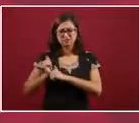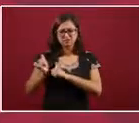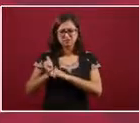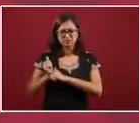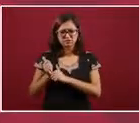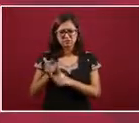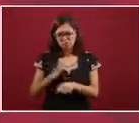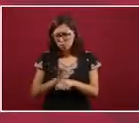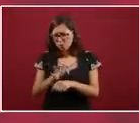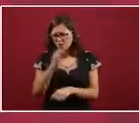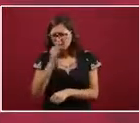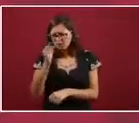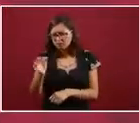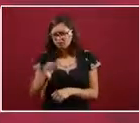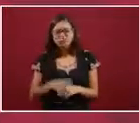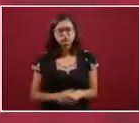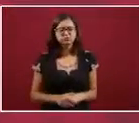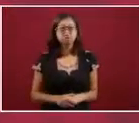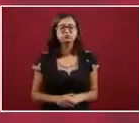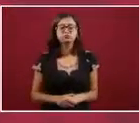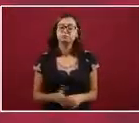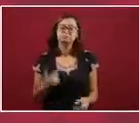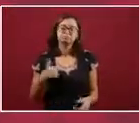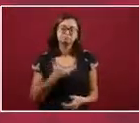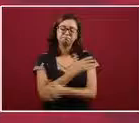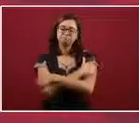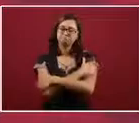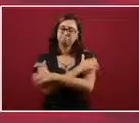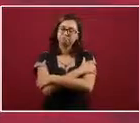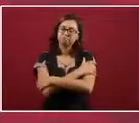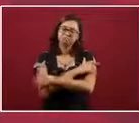abrazo fraterno, solidario,